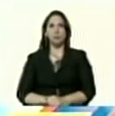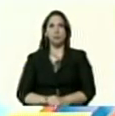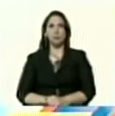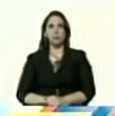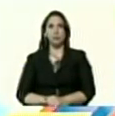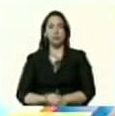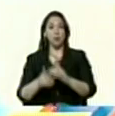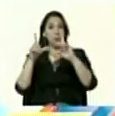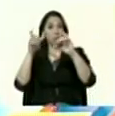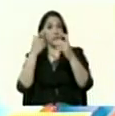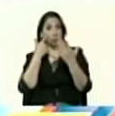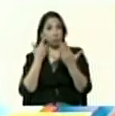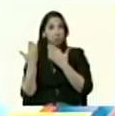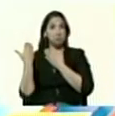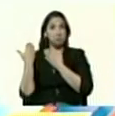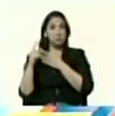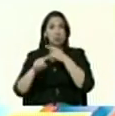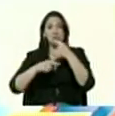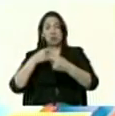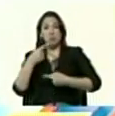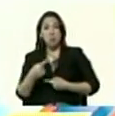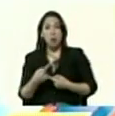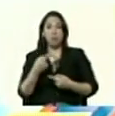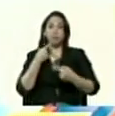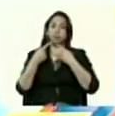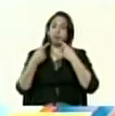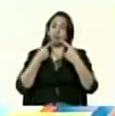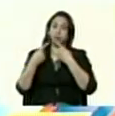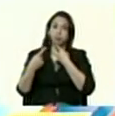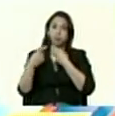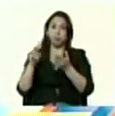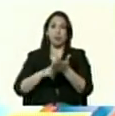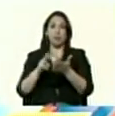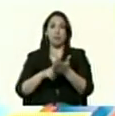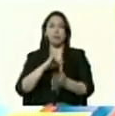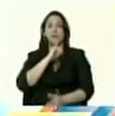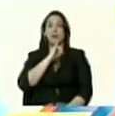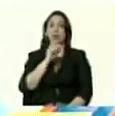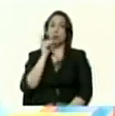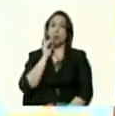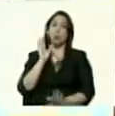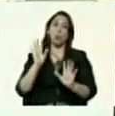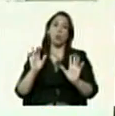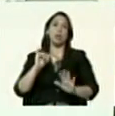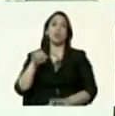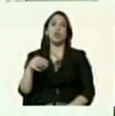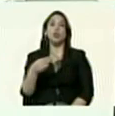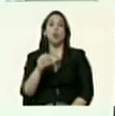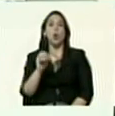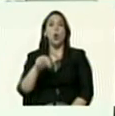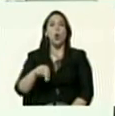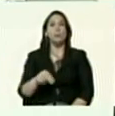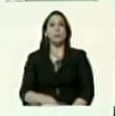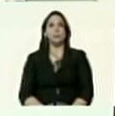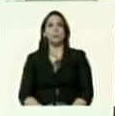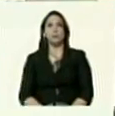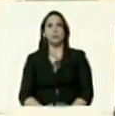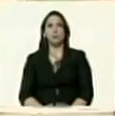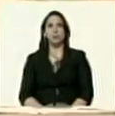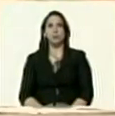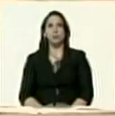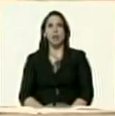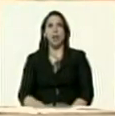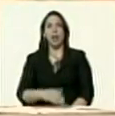Aparecieron las fotos y después aparecieron los testimonios y la verdad. Iván Duque. John Jairo Durán Contreras, alias el Menor.